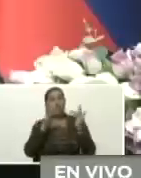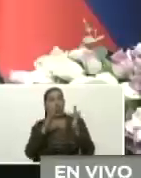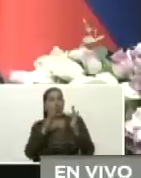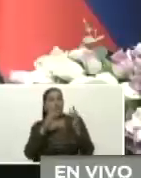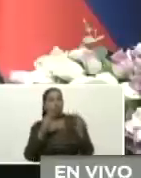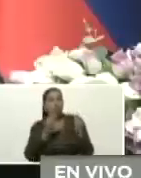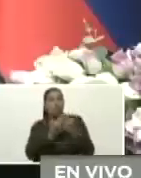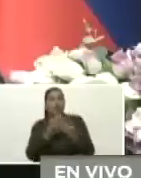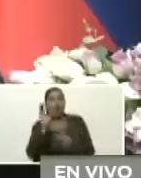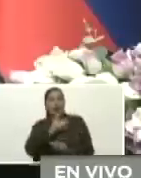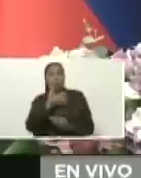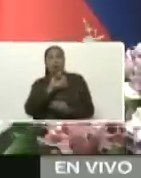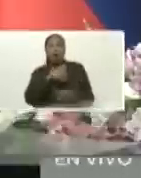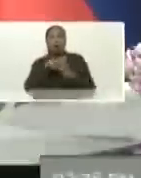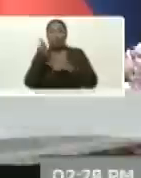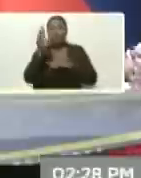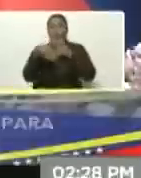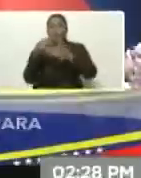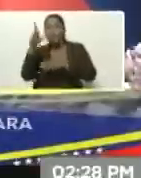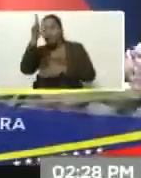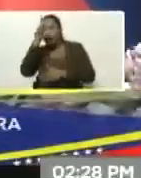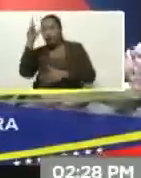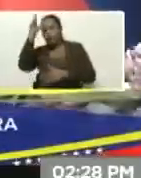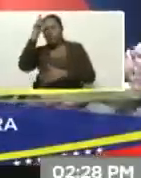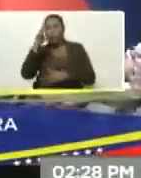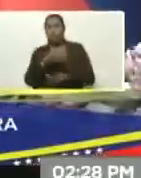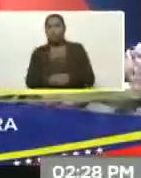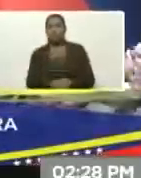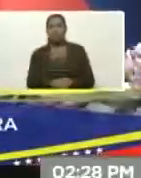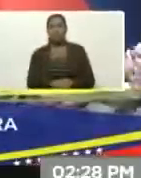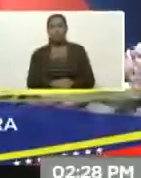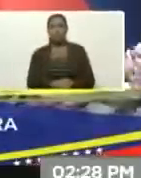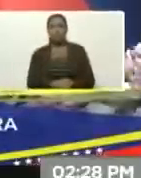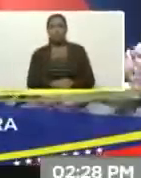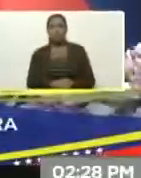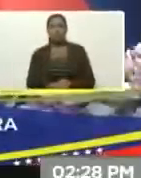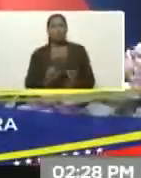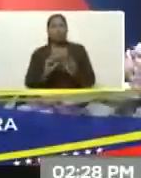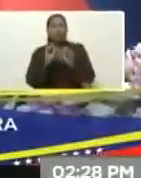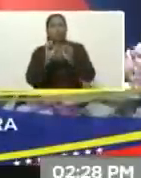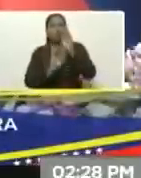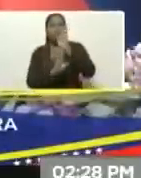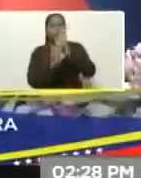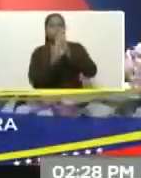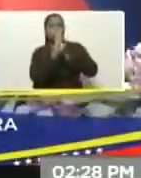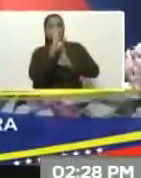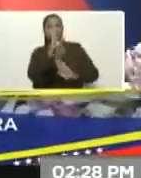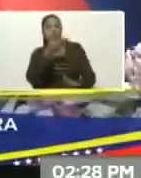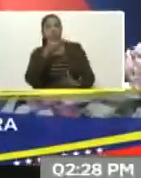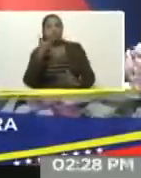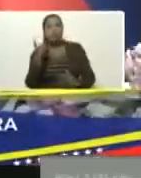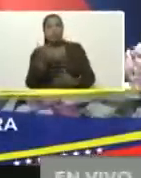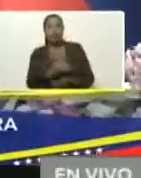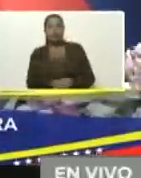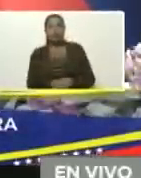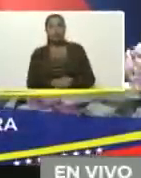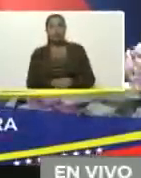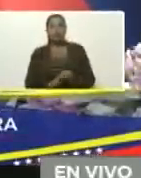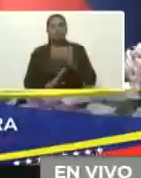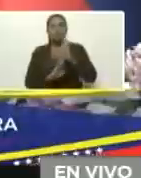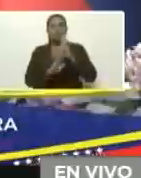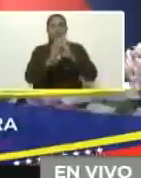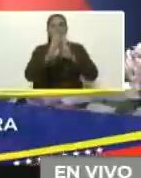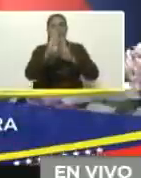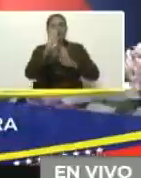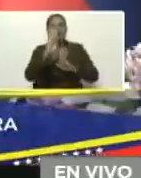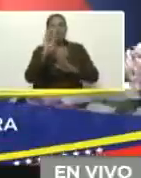con Caracas, Caracas a Estambul. Y la tendencia es que eso siga creciendo, y creciendo, y creciendo.